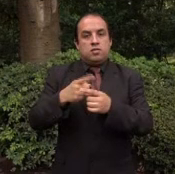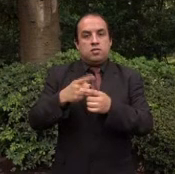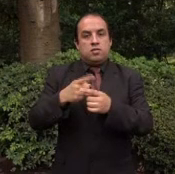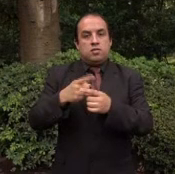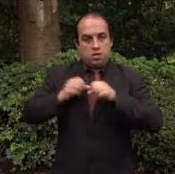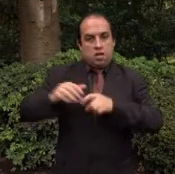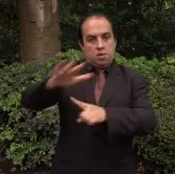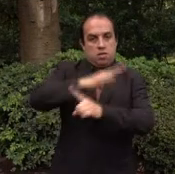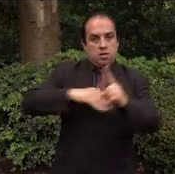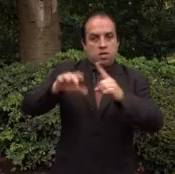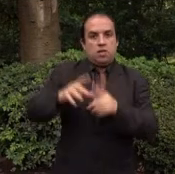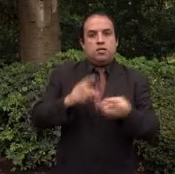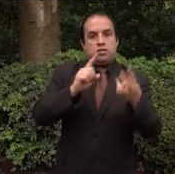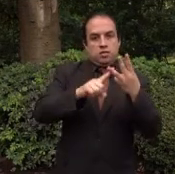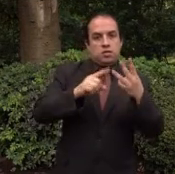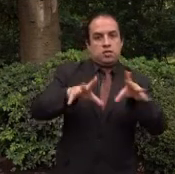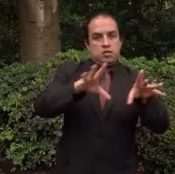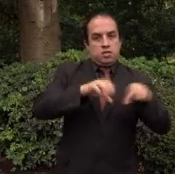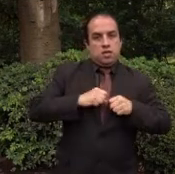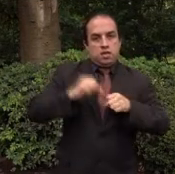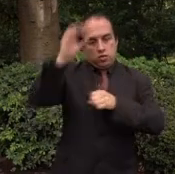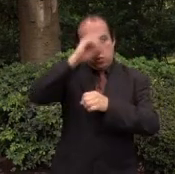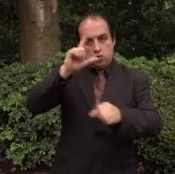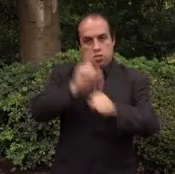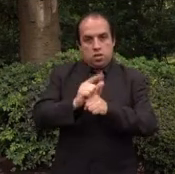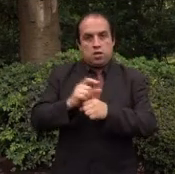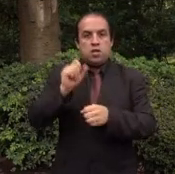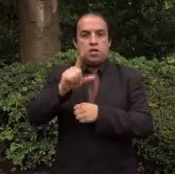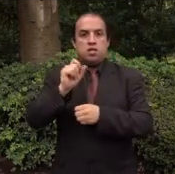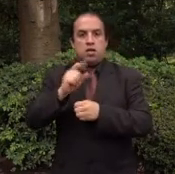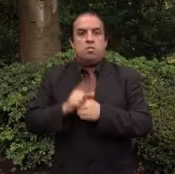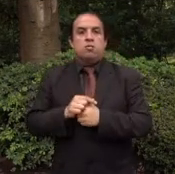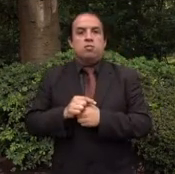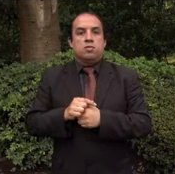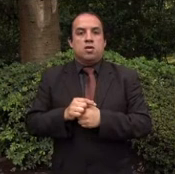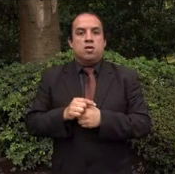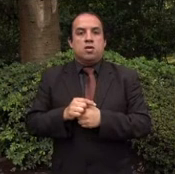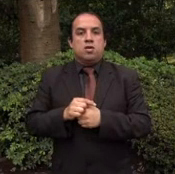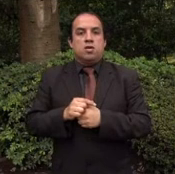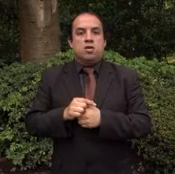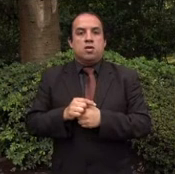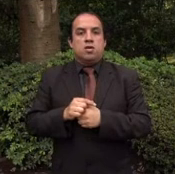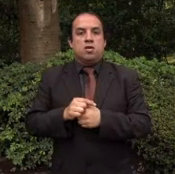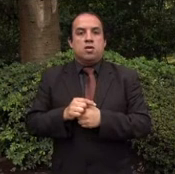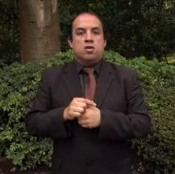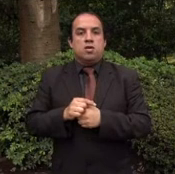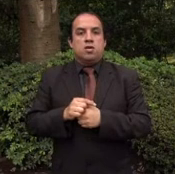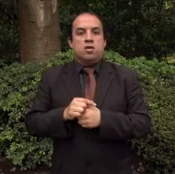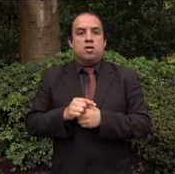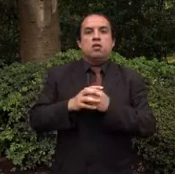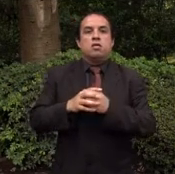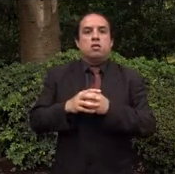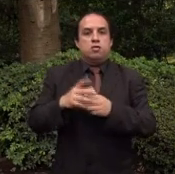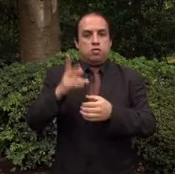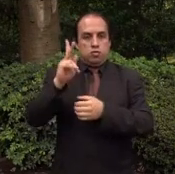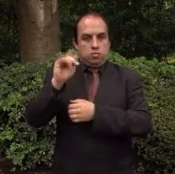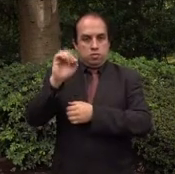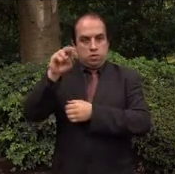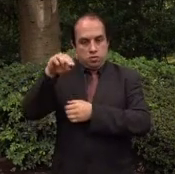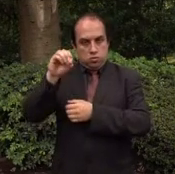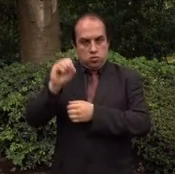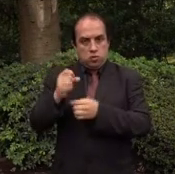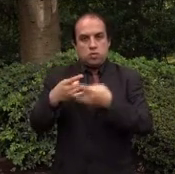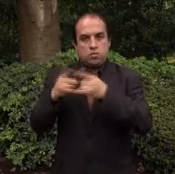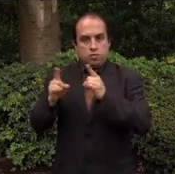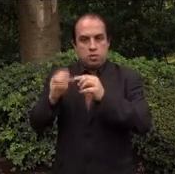rescate cultural y particularmente la incorporación de Los Pinos y de la cuarta sección del bosque de Chapultepec, con